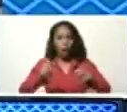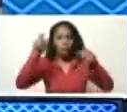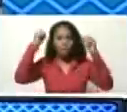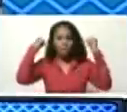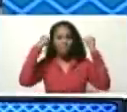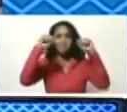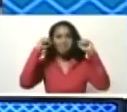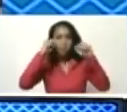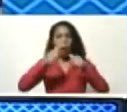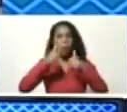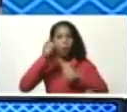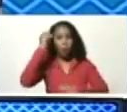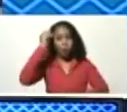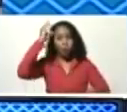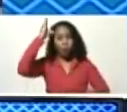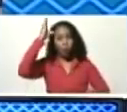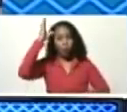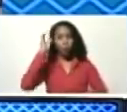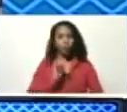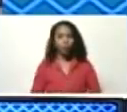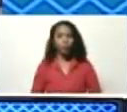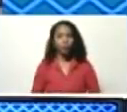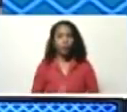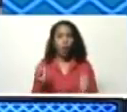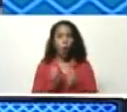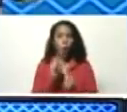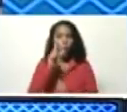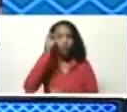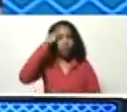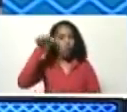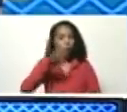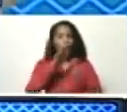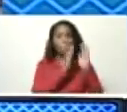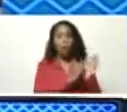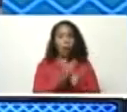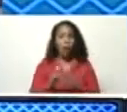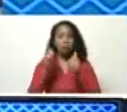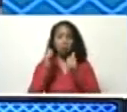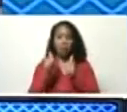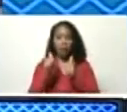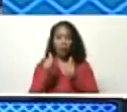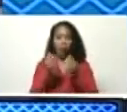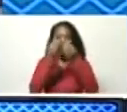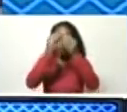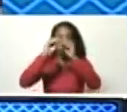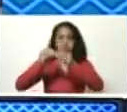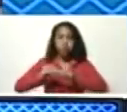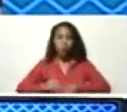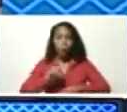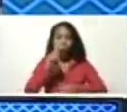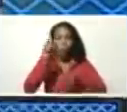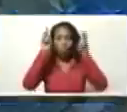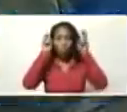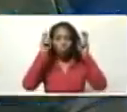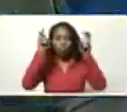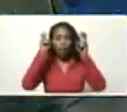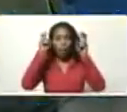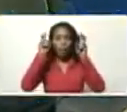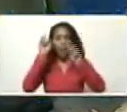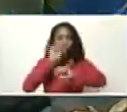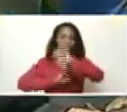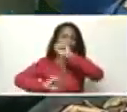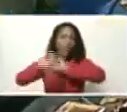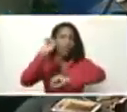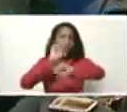bien capacitada y armada, y con un pueblo organizado y bien armado en un concepto de